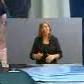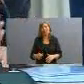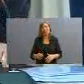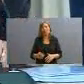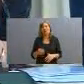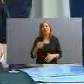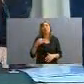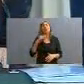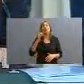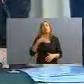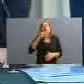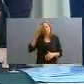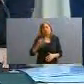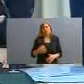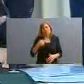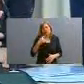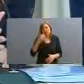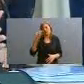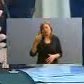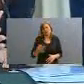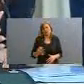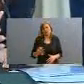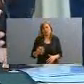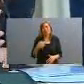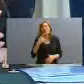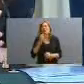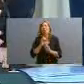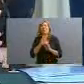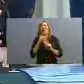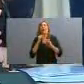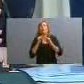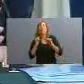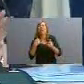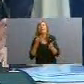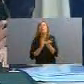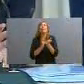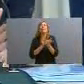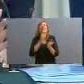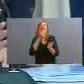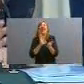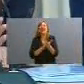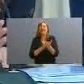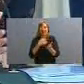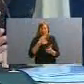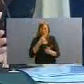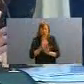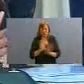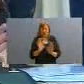Yo quiero ser lo más seria posible. Yo odio la demagogia y el aplauso fácil. Nunca lo